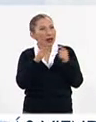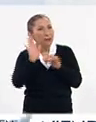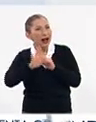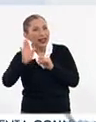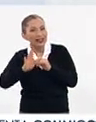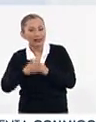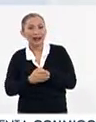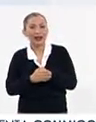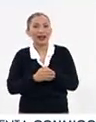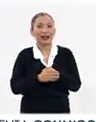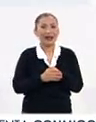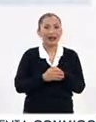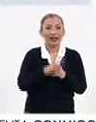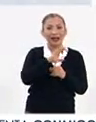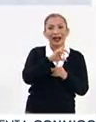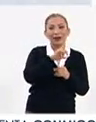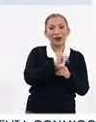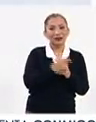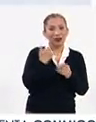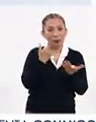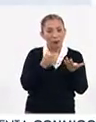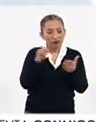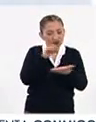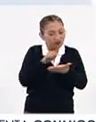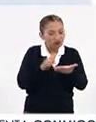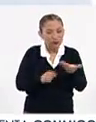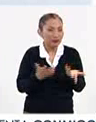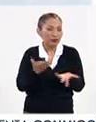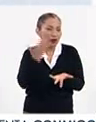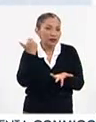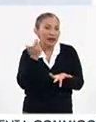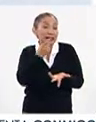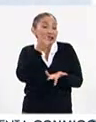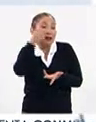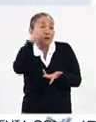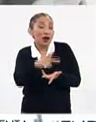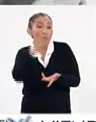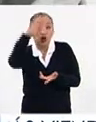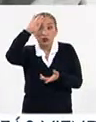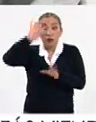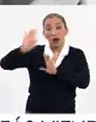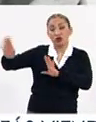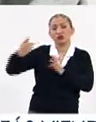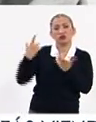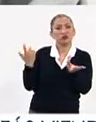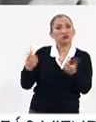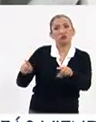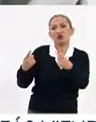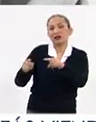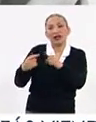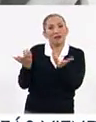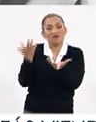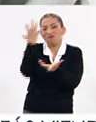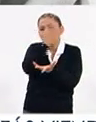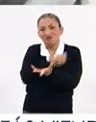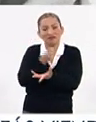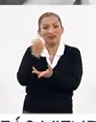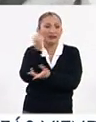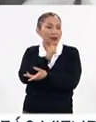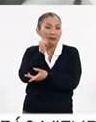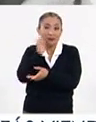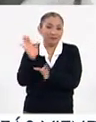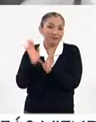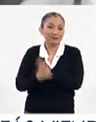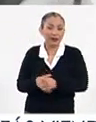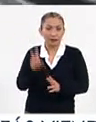bongos y las claves allá al fondo, ¿no? Es lo que decimos los mexicanos, los cubanos tienen un ritmazo, ¿no? Decimos eso todo el tiempo. Entonces,